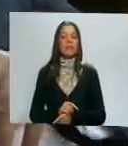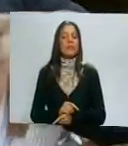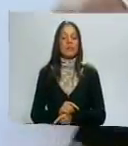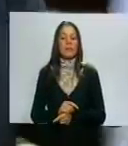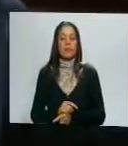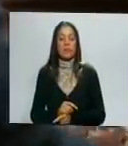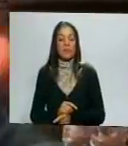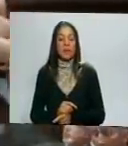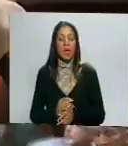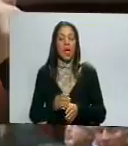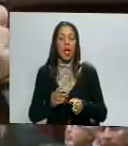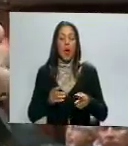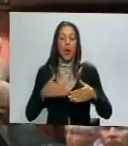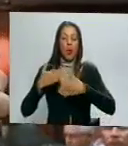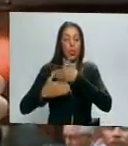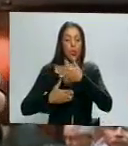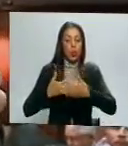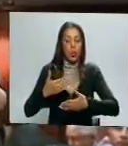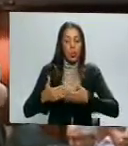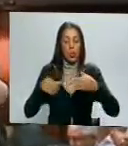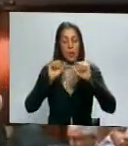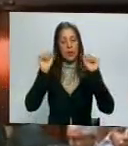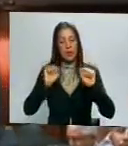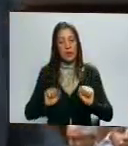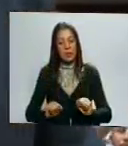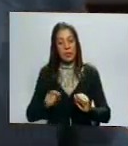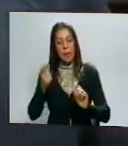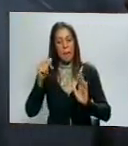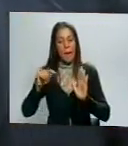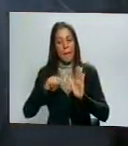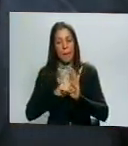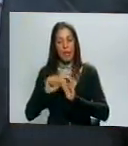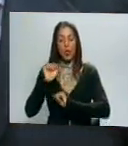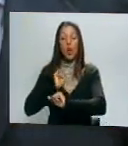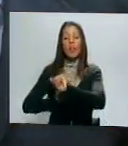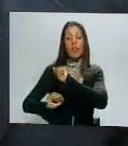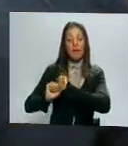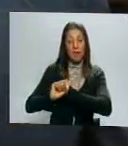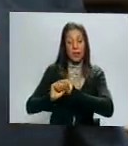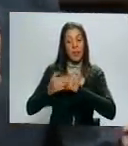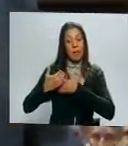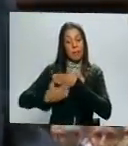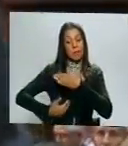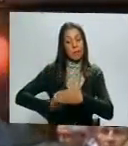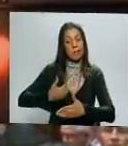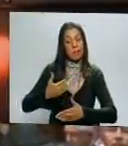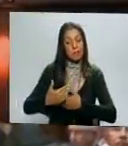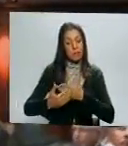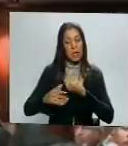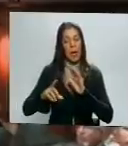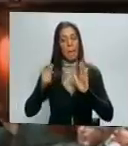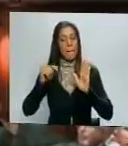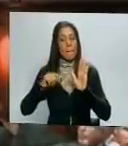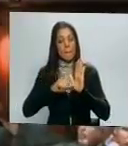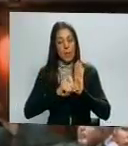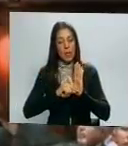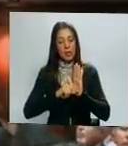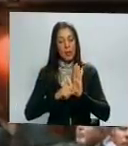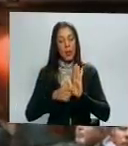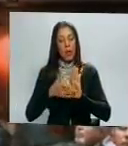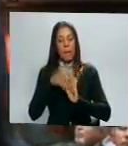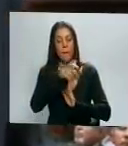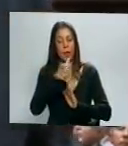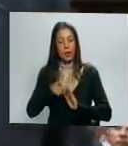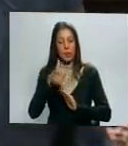Estaríamos como que cerrando un ciclo de un sistema de fijación y de defensa también de los precios y del consumidor